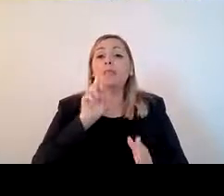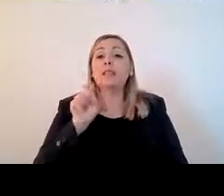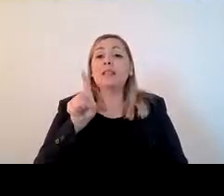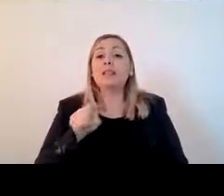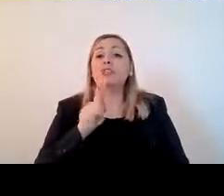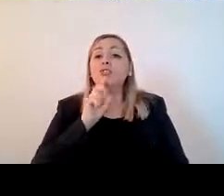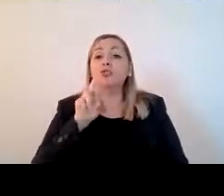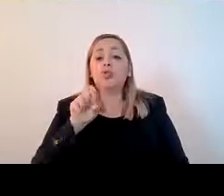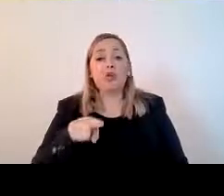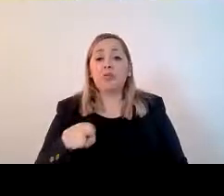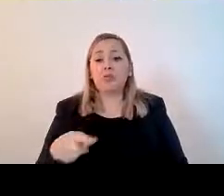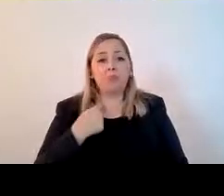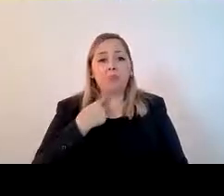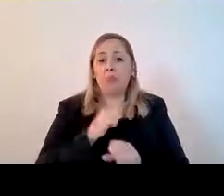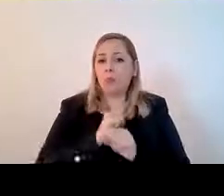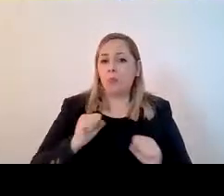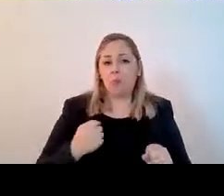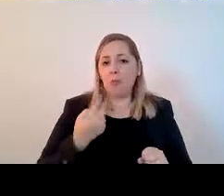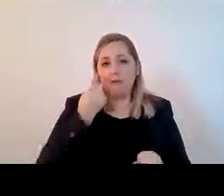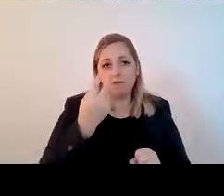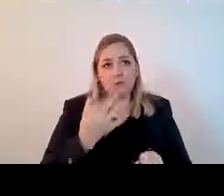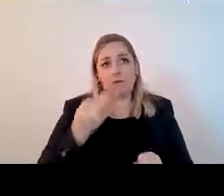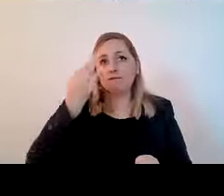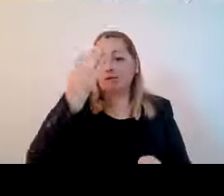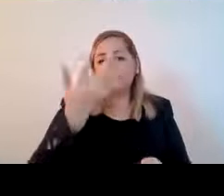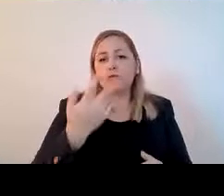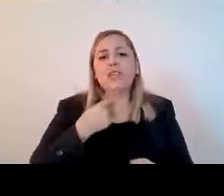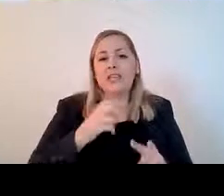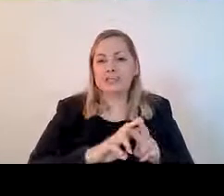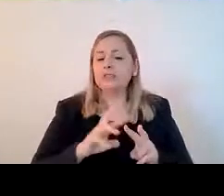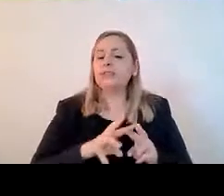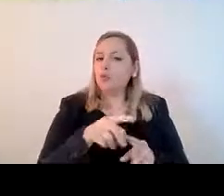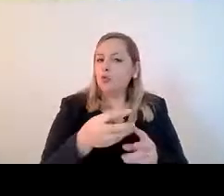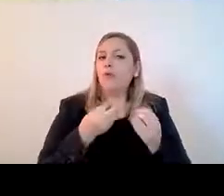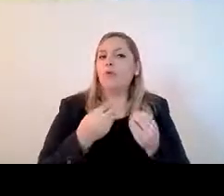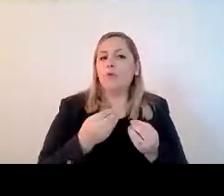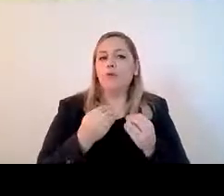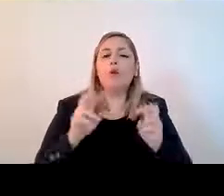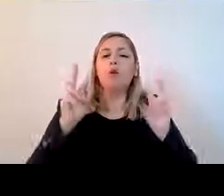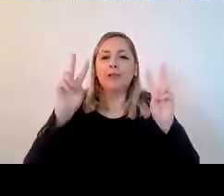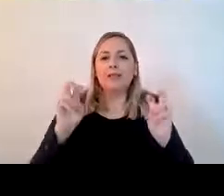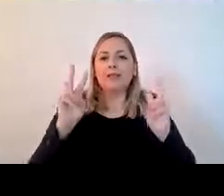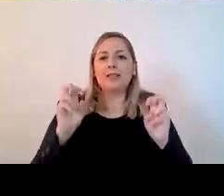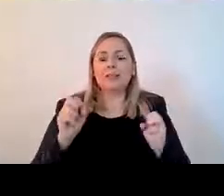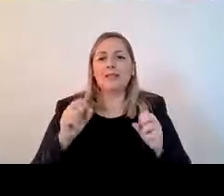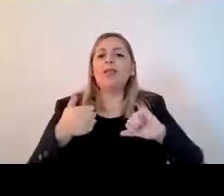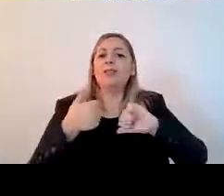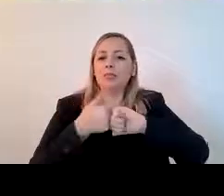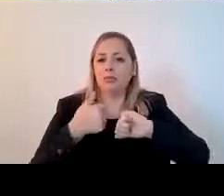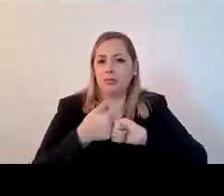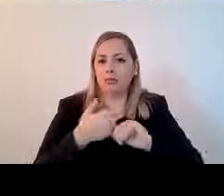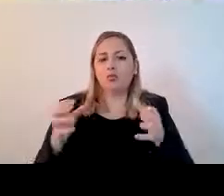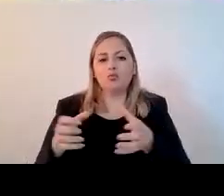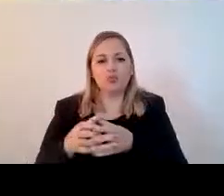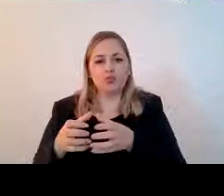no le era un impedimento para visualizar. Eso es un buen pronóstico en términos de género para el grupo de